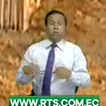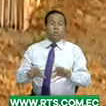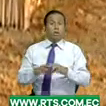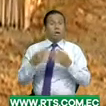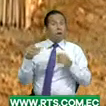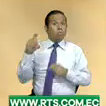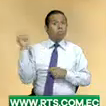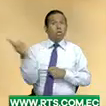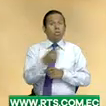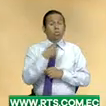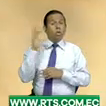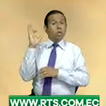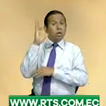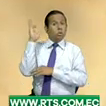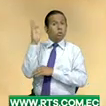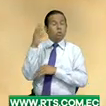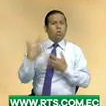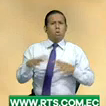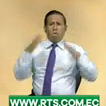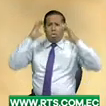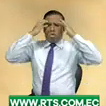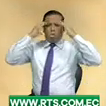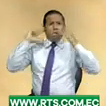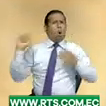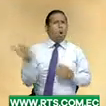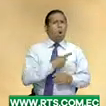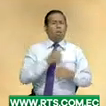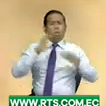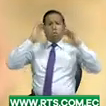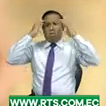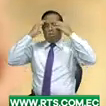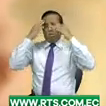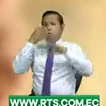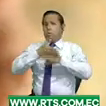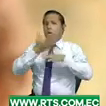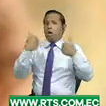cantón de Guayas, que tuvo un final feliz, informó Charlie Pisa.